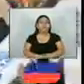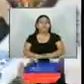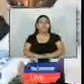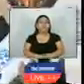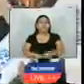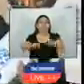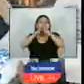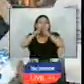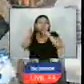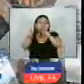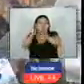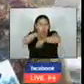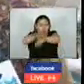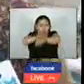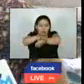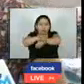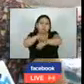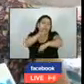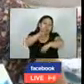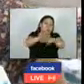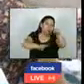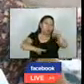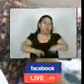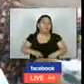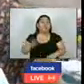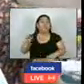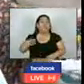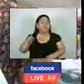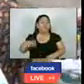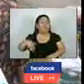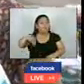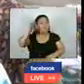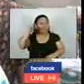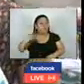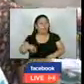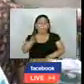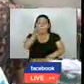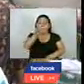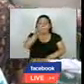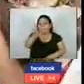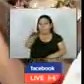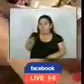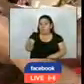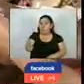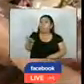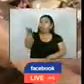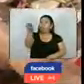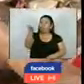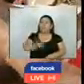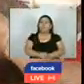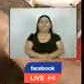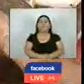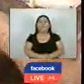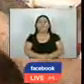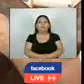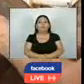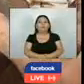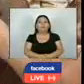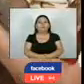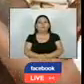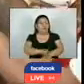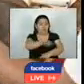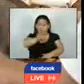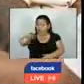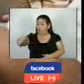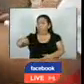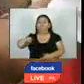de a 2 dólares y de a dólar. No, ha incrementado, 25 centavos le incrementaron. ¿En todo?